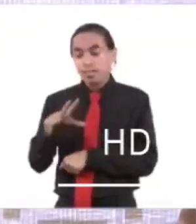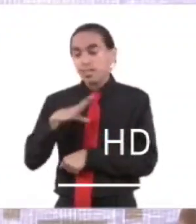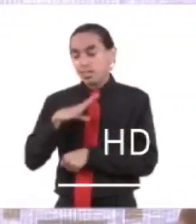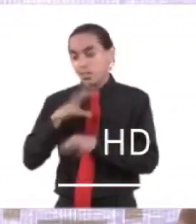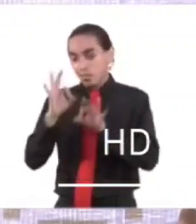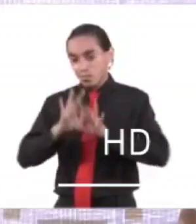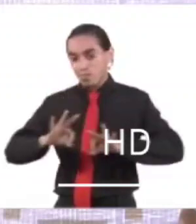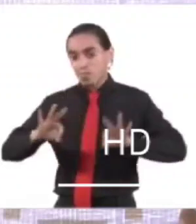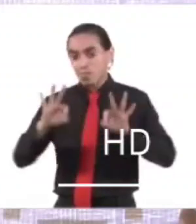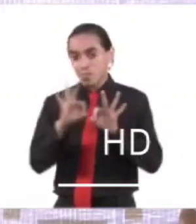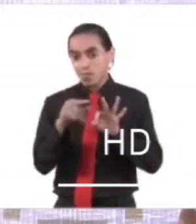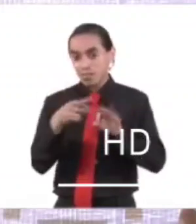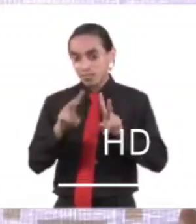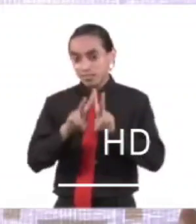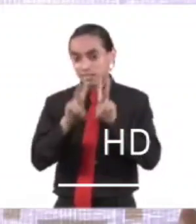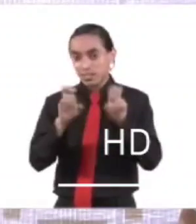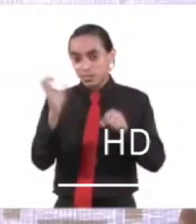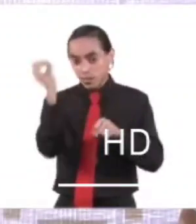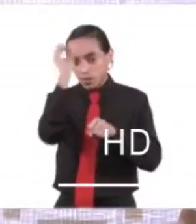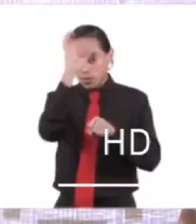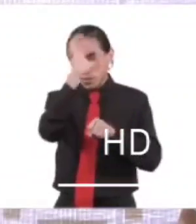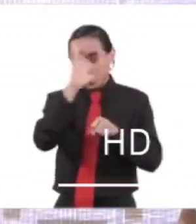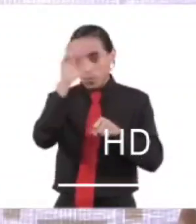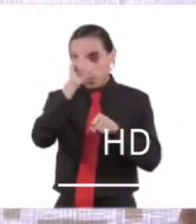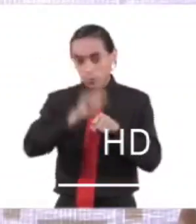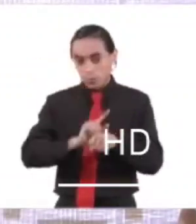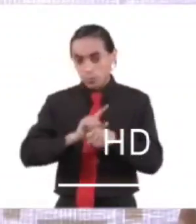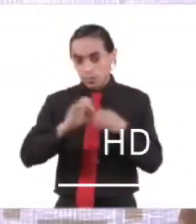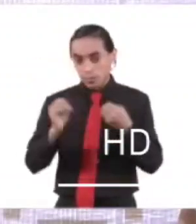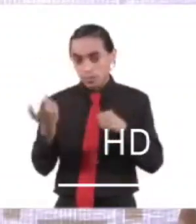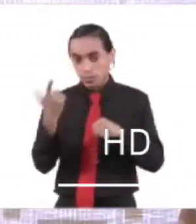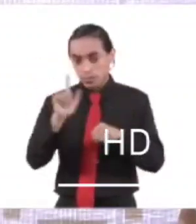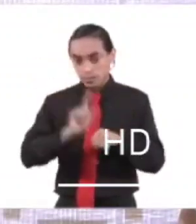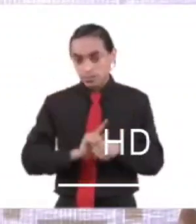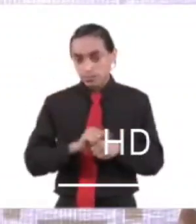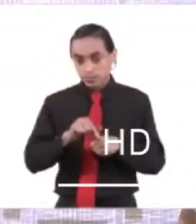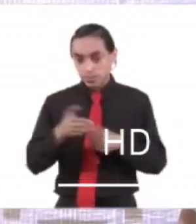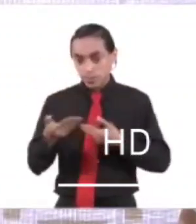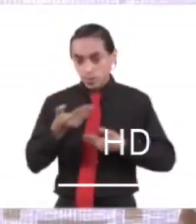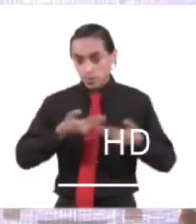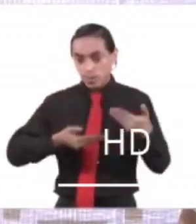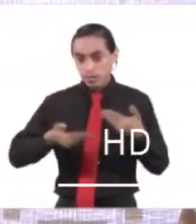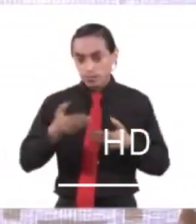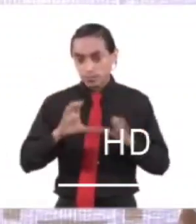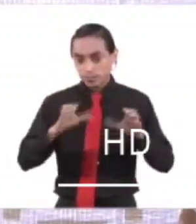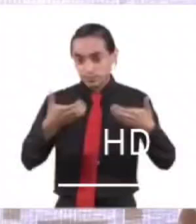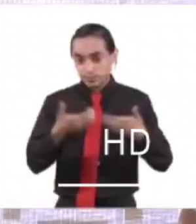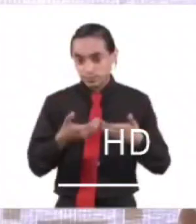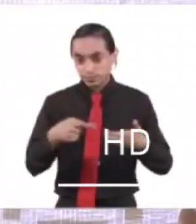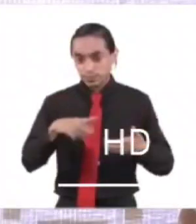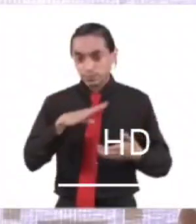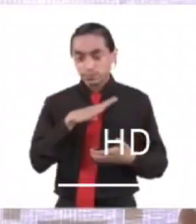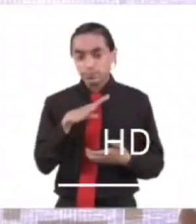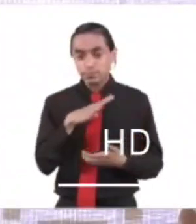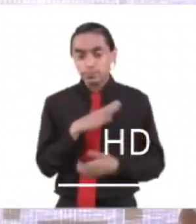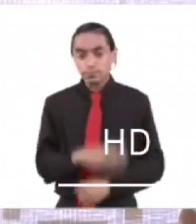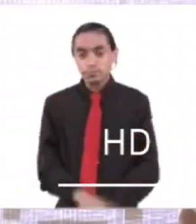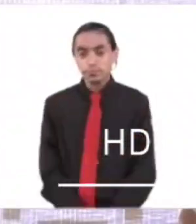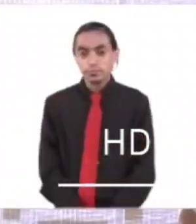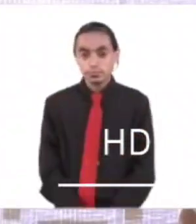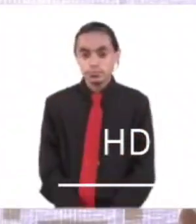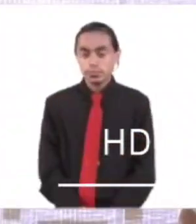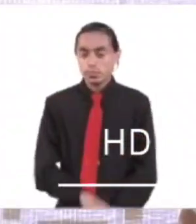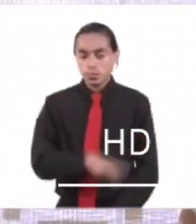de nuestra cultura social y solidaria urbana. Es